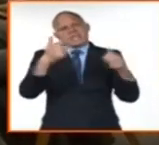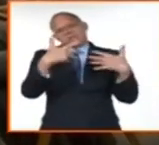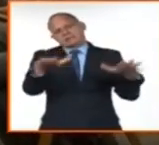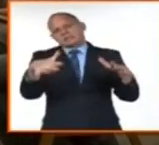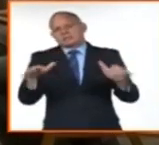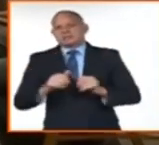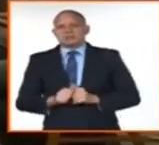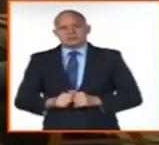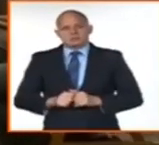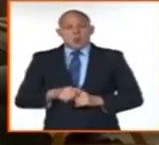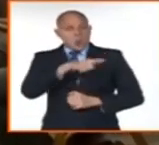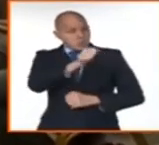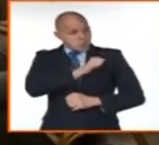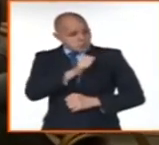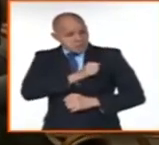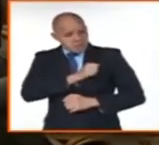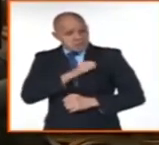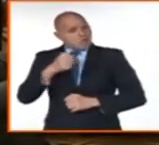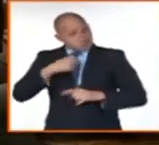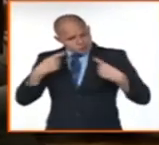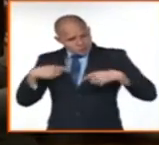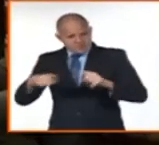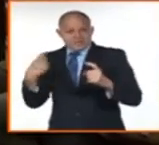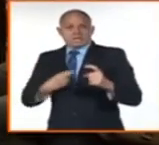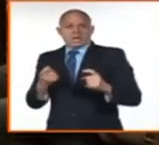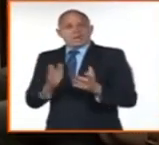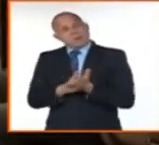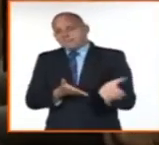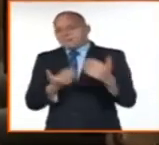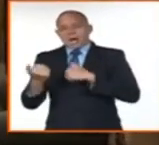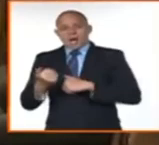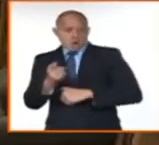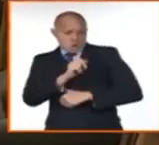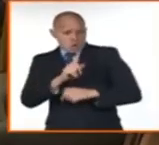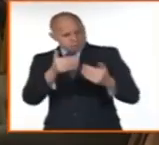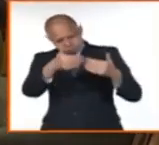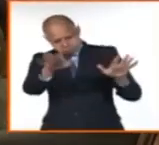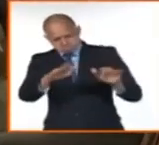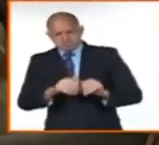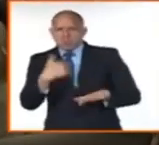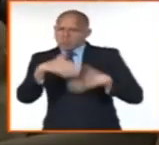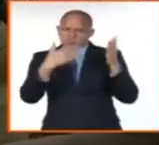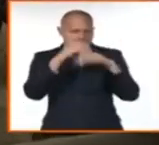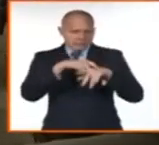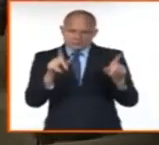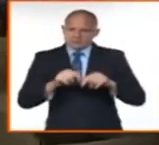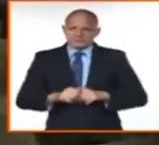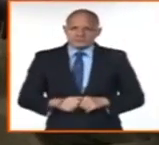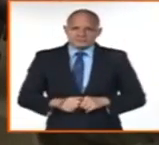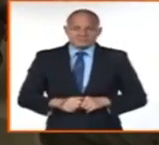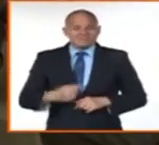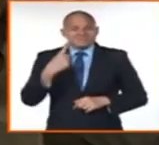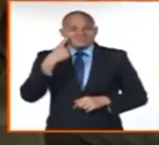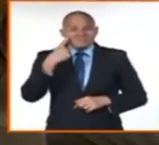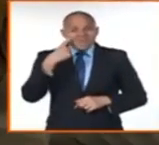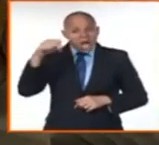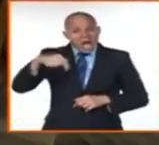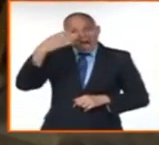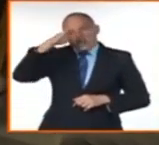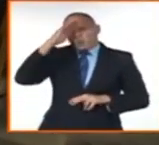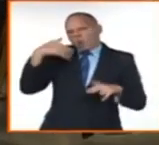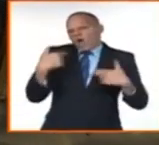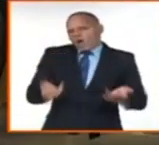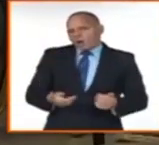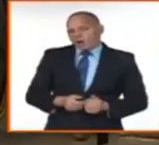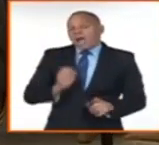ejército libertador. O sea que aquí, en otros países no estuvo así, pero aquí coincidió el inicio de la guerra de independencia